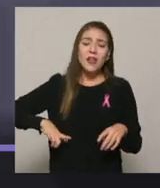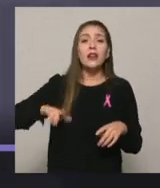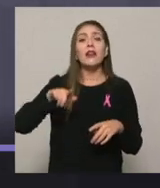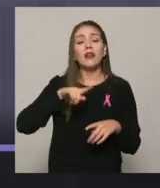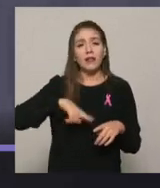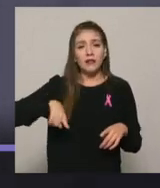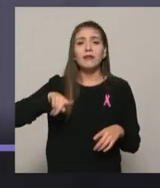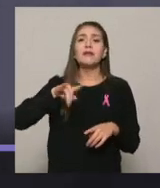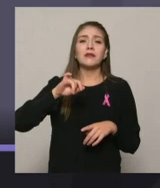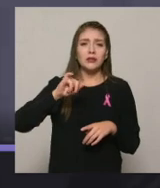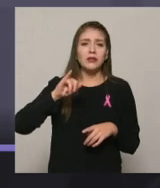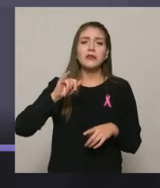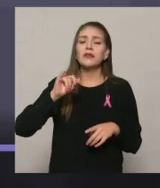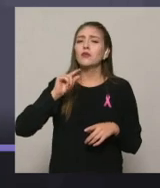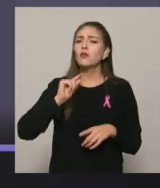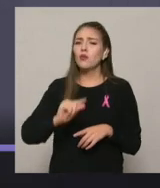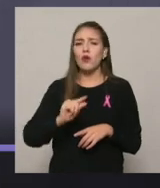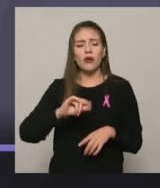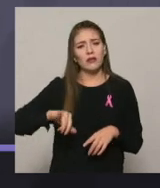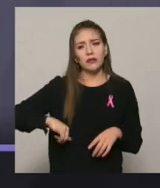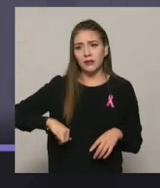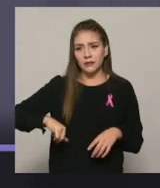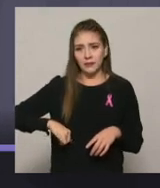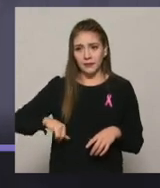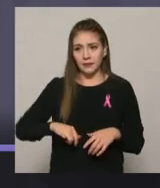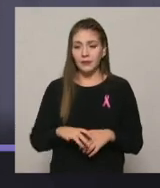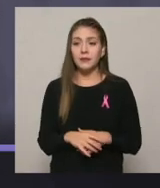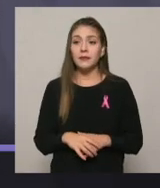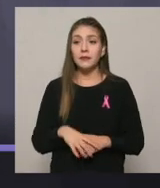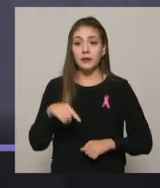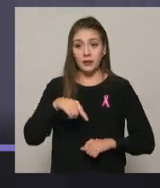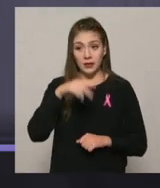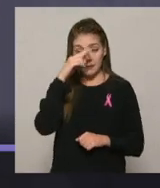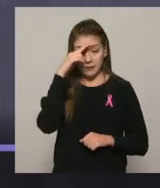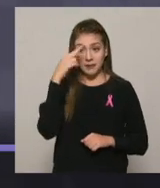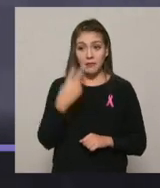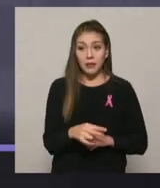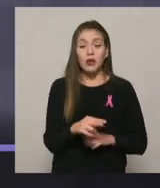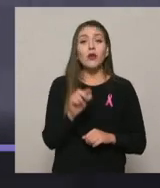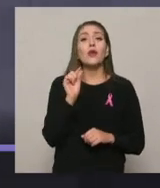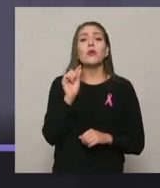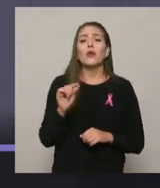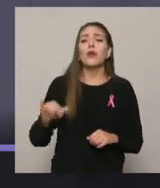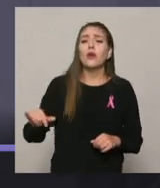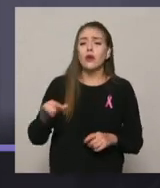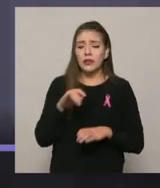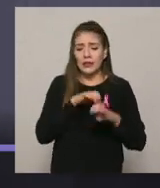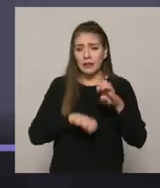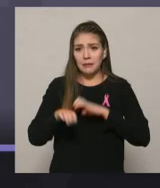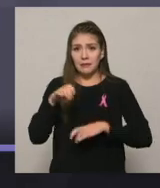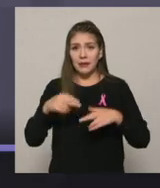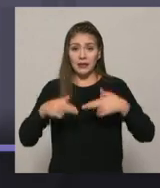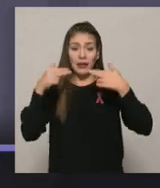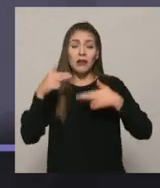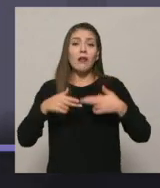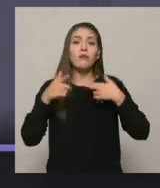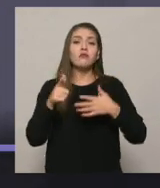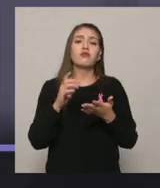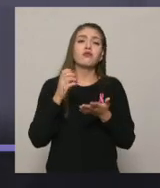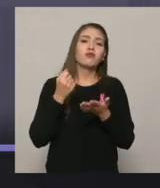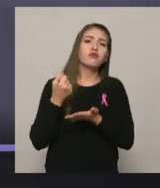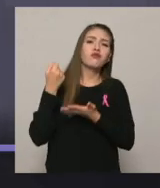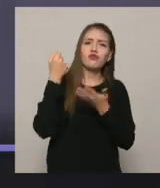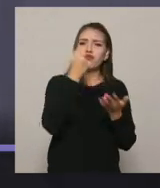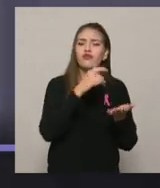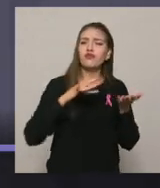también los empresarios en general. En México muy pocos empresarios invierten en ciencia y tecnología, muy